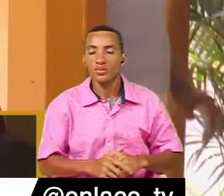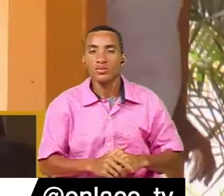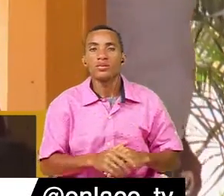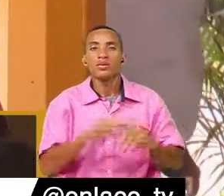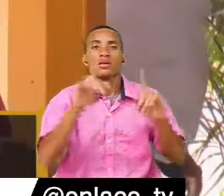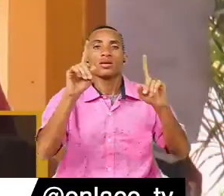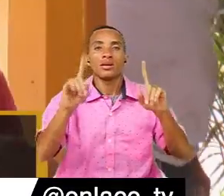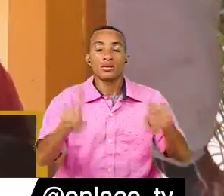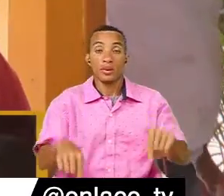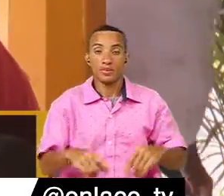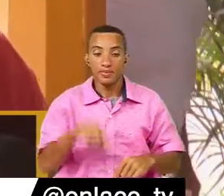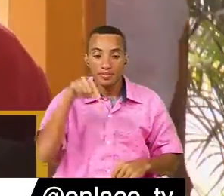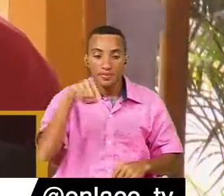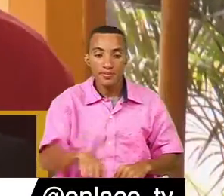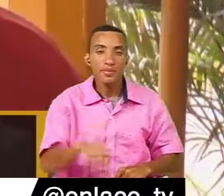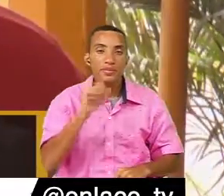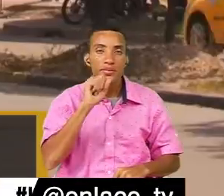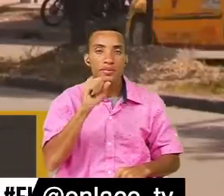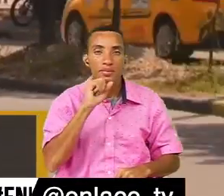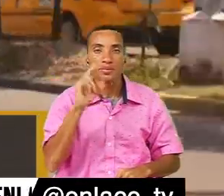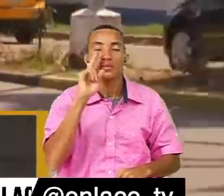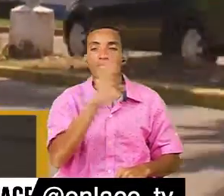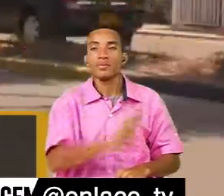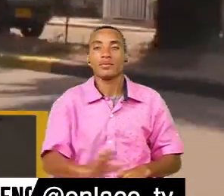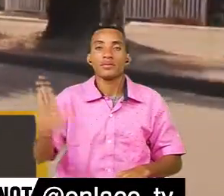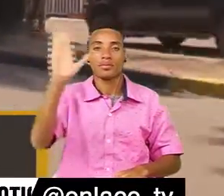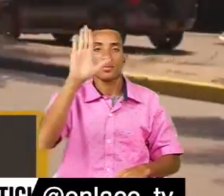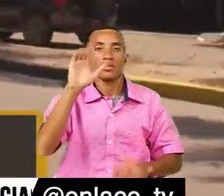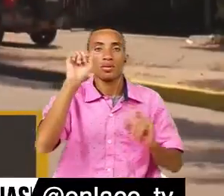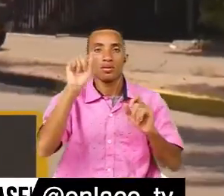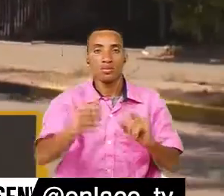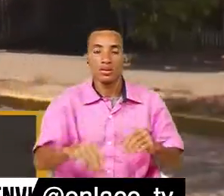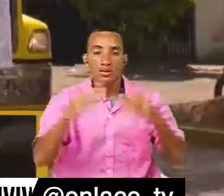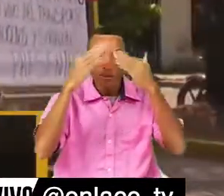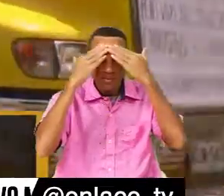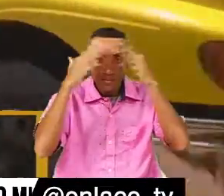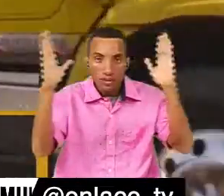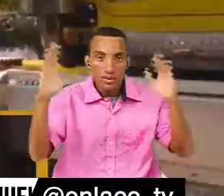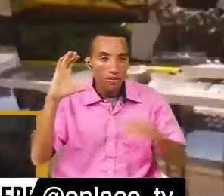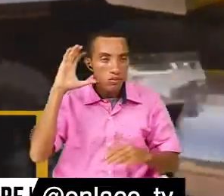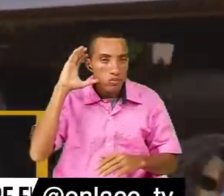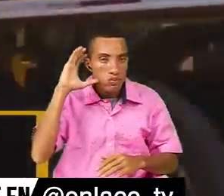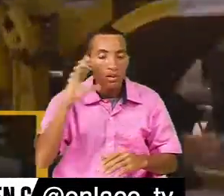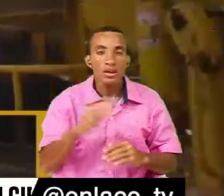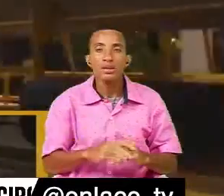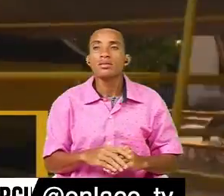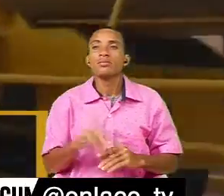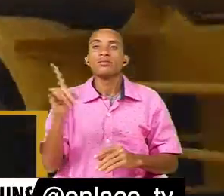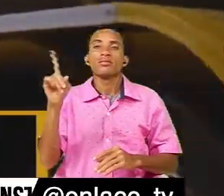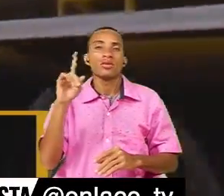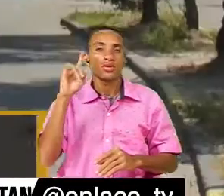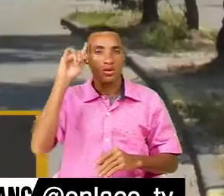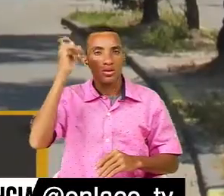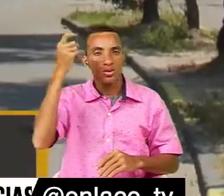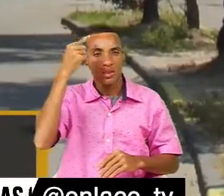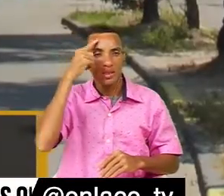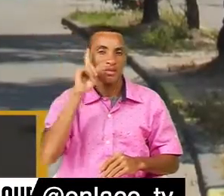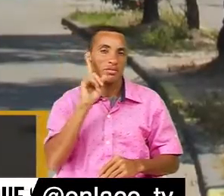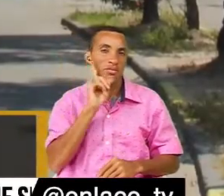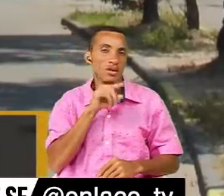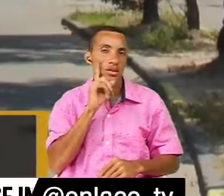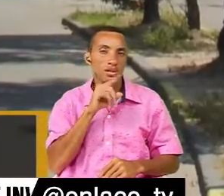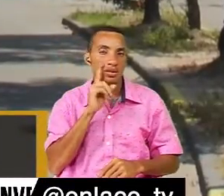tanto en Barranca Bermeja como a nivel nacional, de que se puedan enterar de la realidad, no de las mentiras que el gobierno viene diciendo por los medios de comunicación y